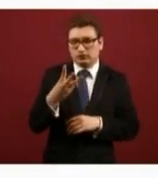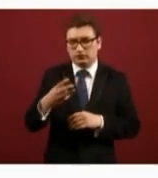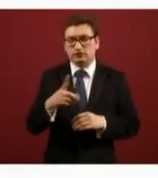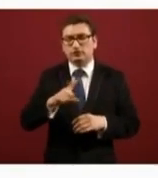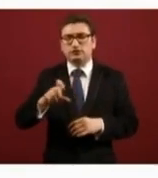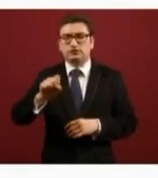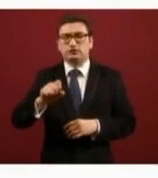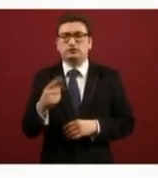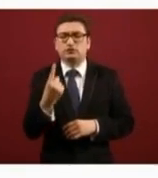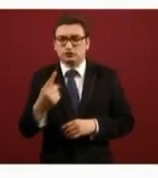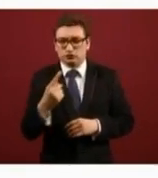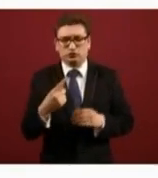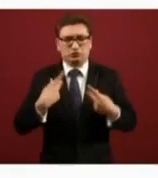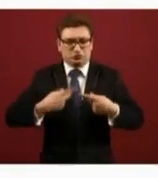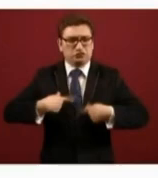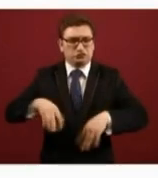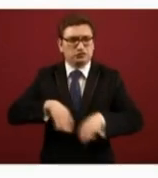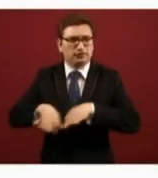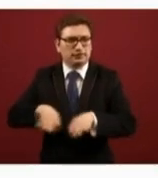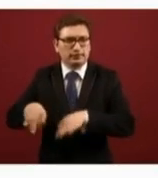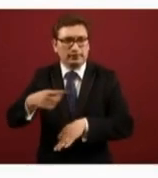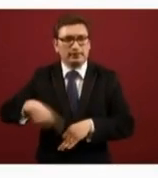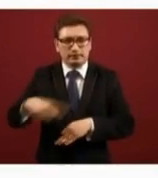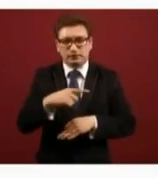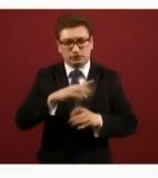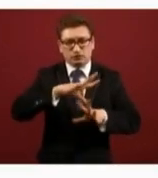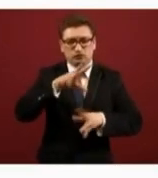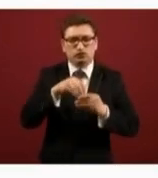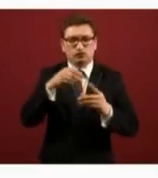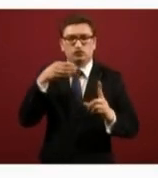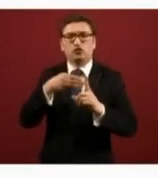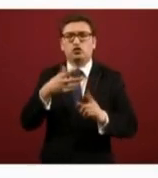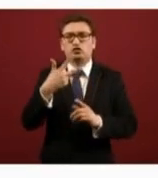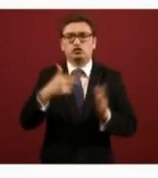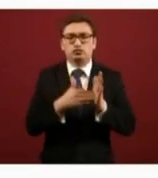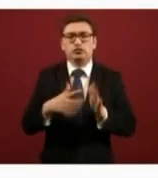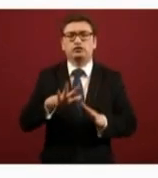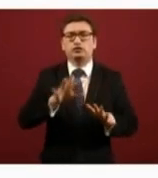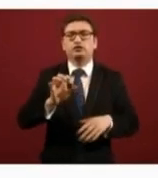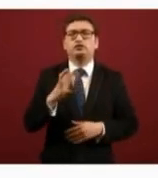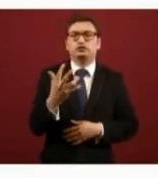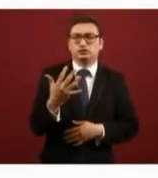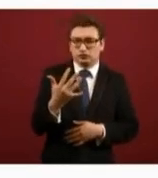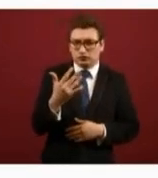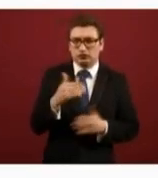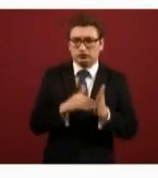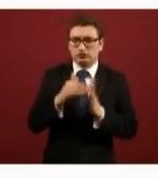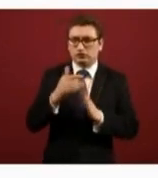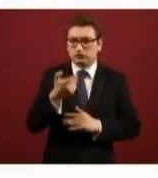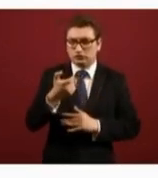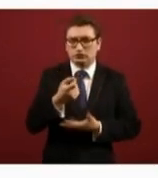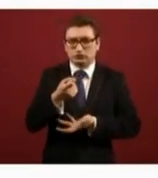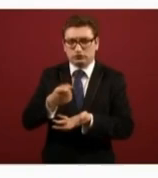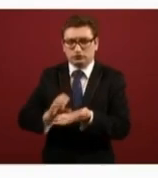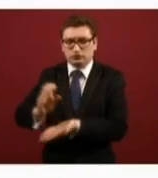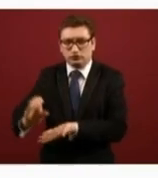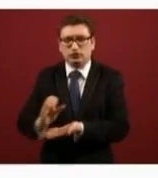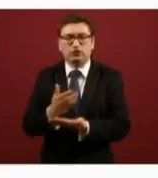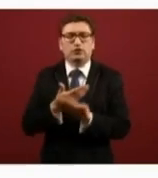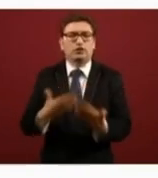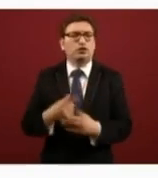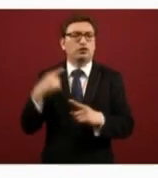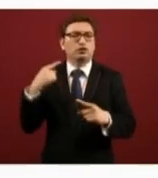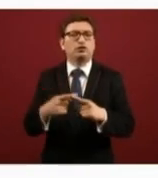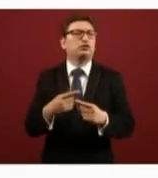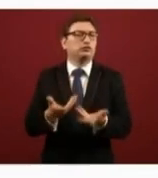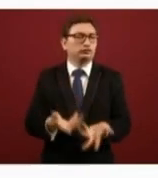1.693.161 productores, canalizando un total de 8.550 millones de pesos, al día de hoy se